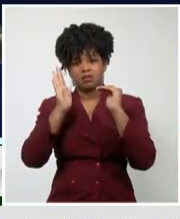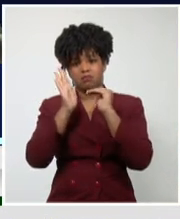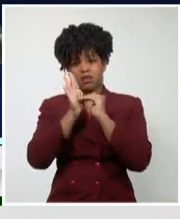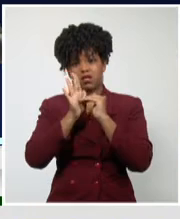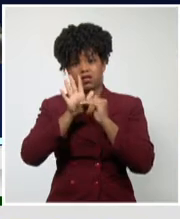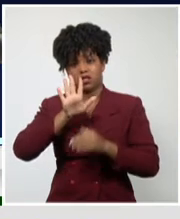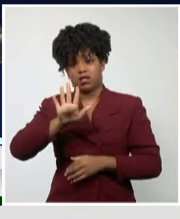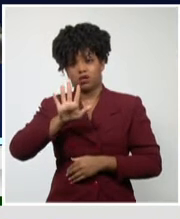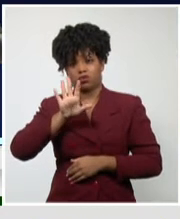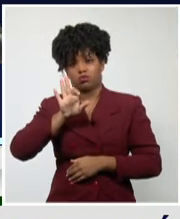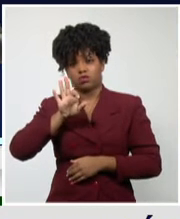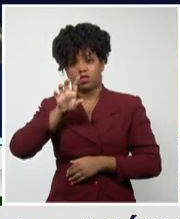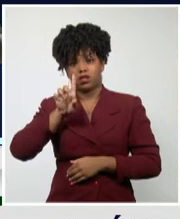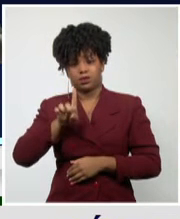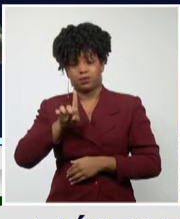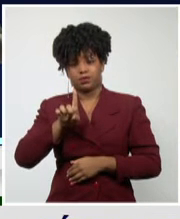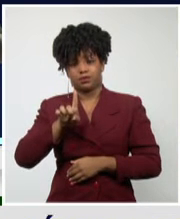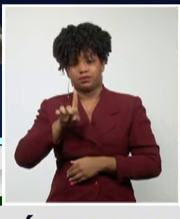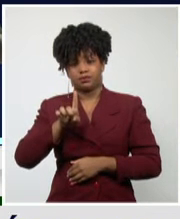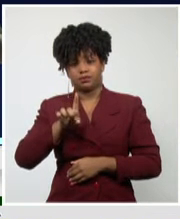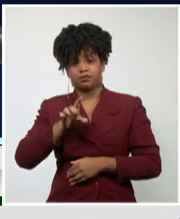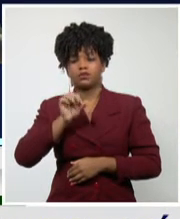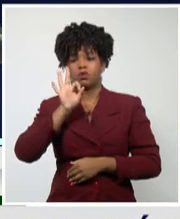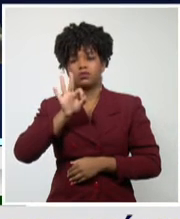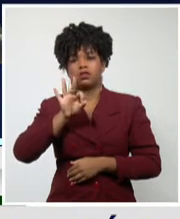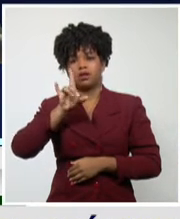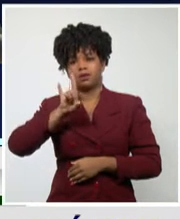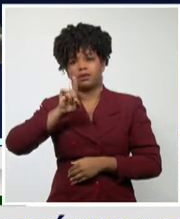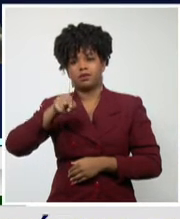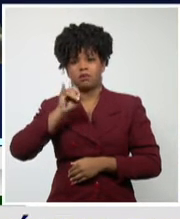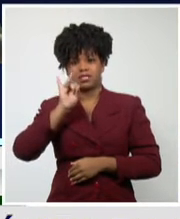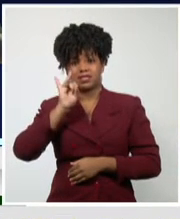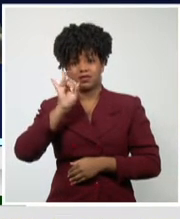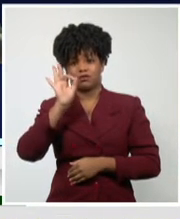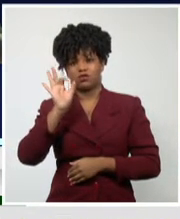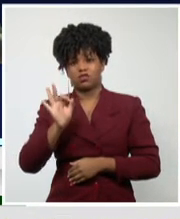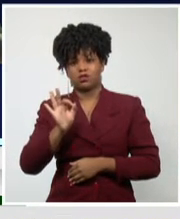1.581, o sea, 89,7% de los casos